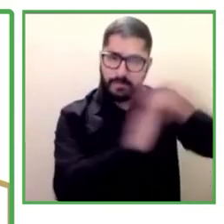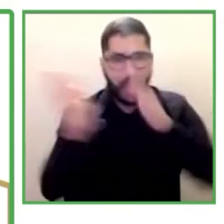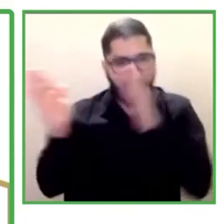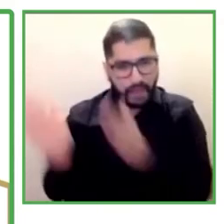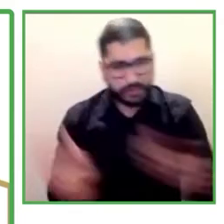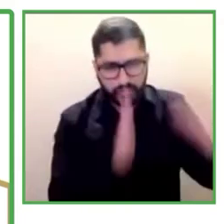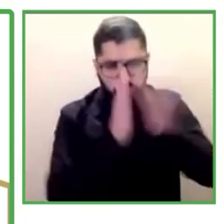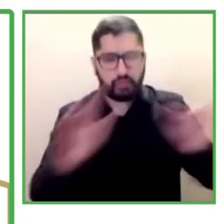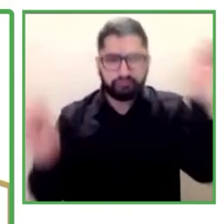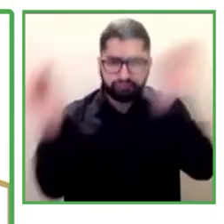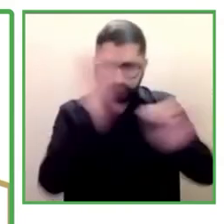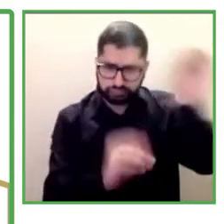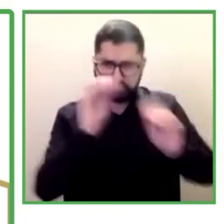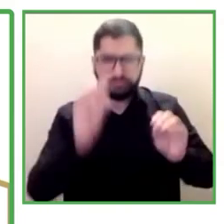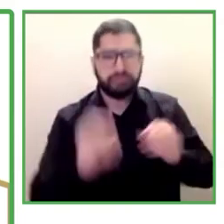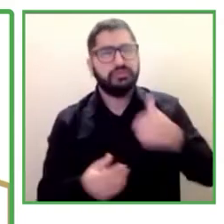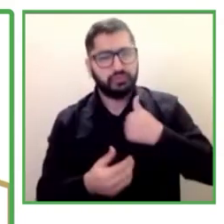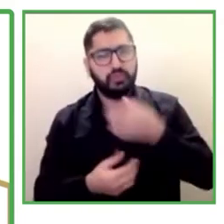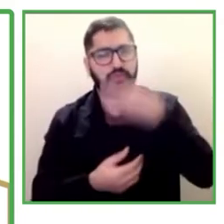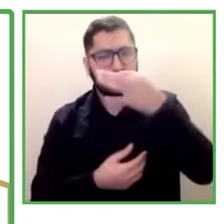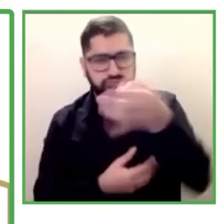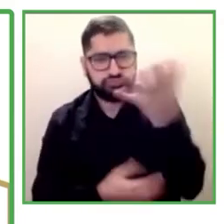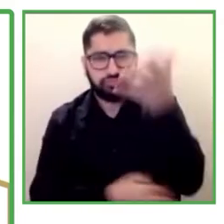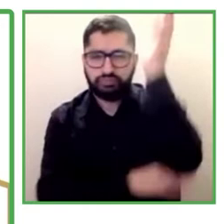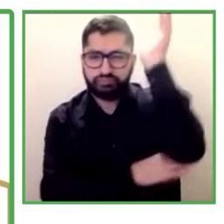sincrónico. Ahora, esto también nos permitió